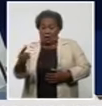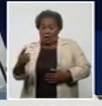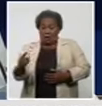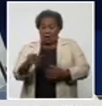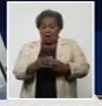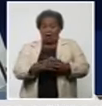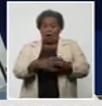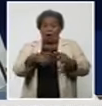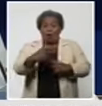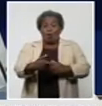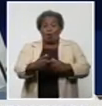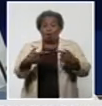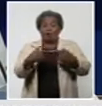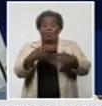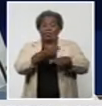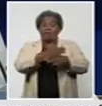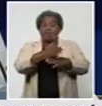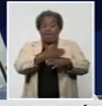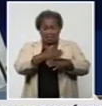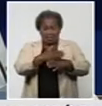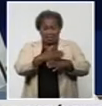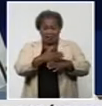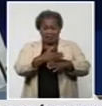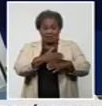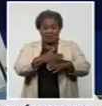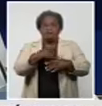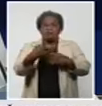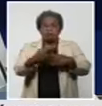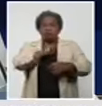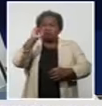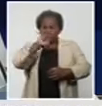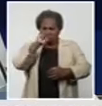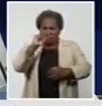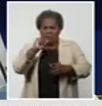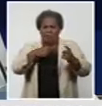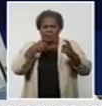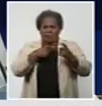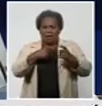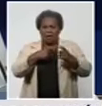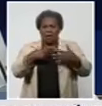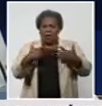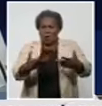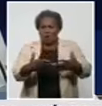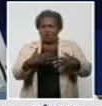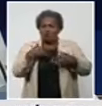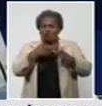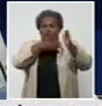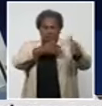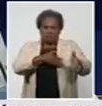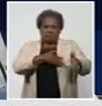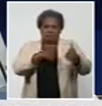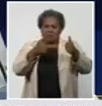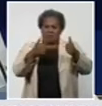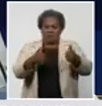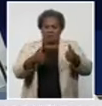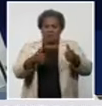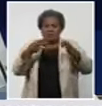un enemigo diferente. Saldremos de esta batalla si nos comportamos como el pueblo del que siempre